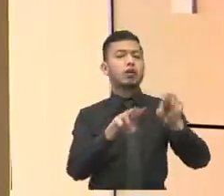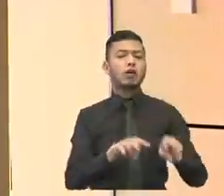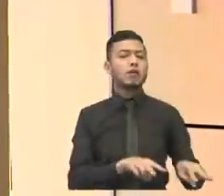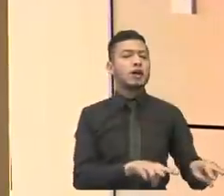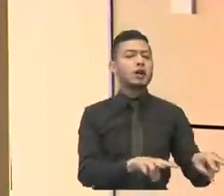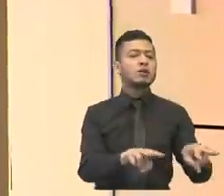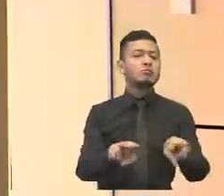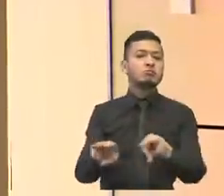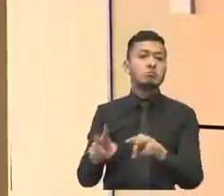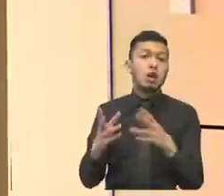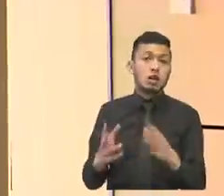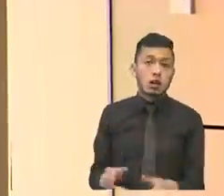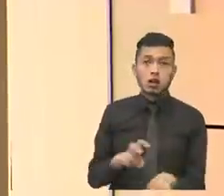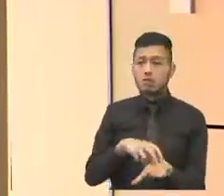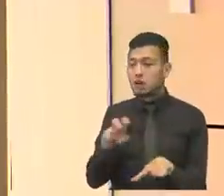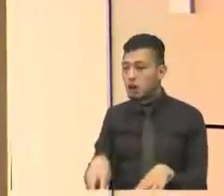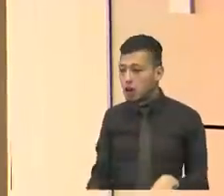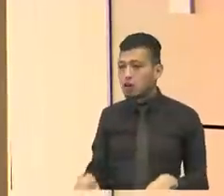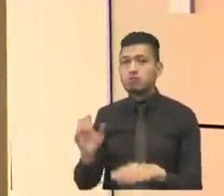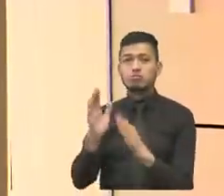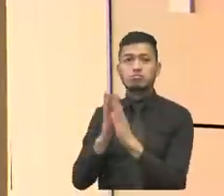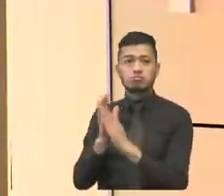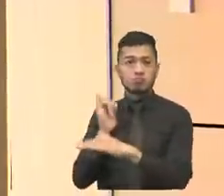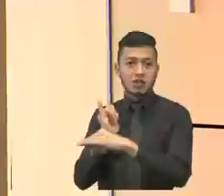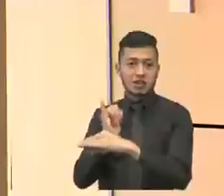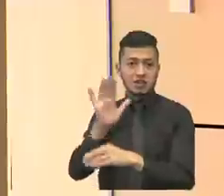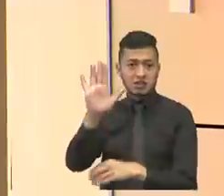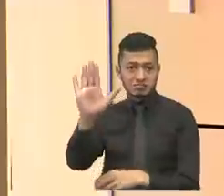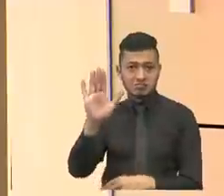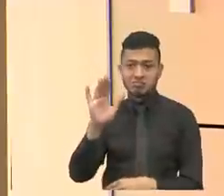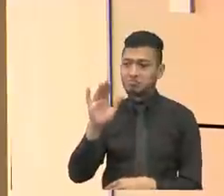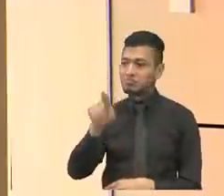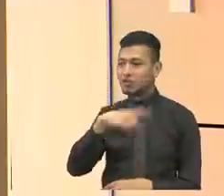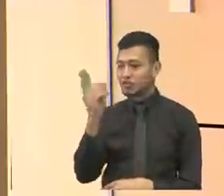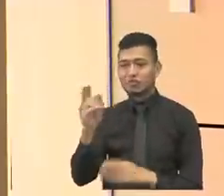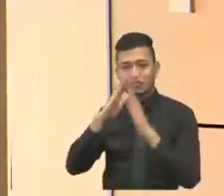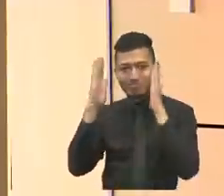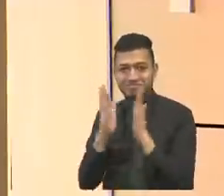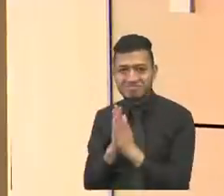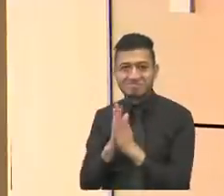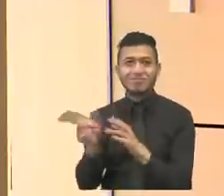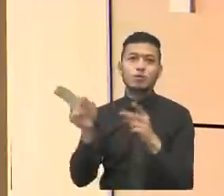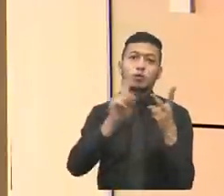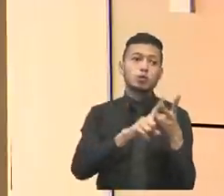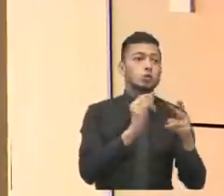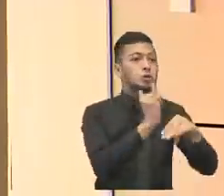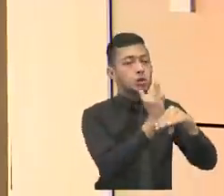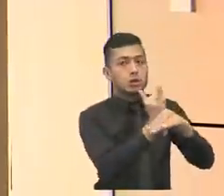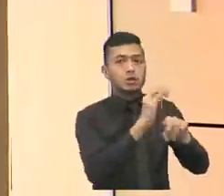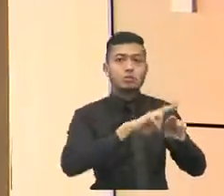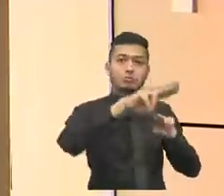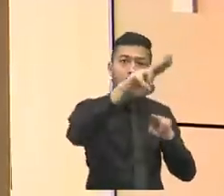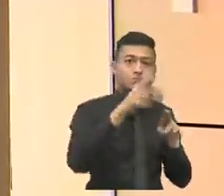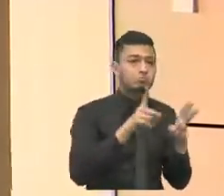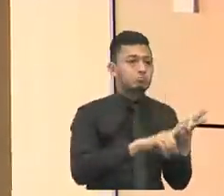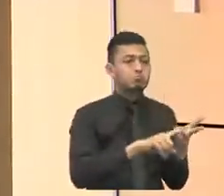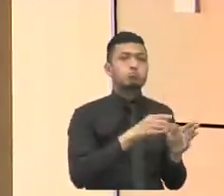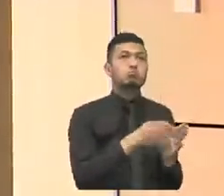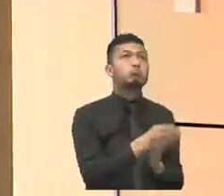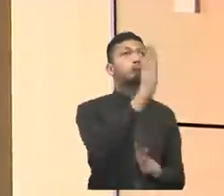si se quiere bajar hacia Guadalupe podrá ir, o si se quiere bajar en la explanada de Monserrate se podrá bajar, si quiere subir en el teleférico lo podrá hacer, o